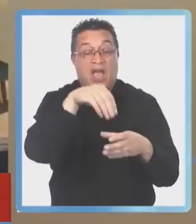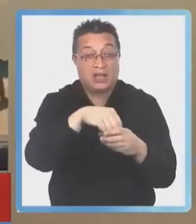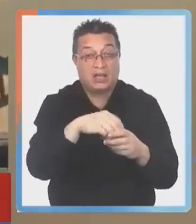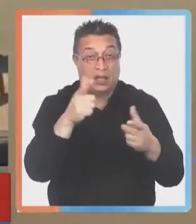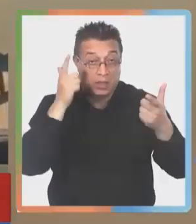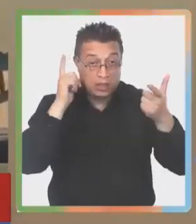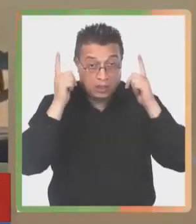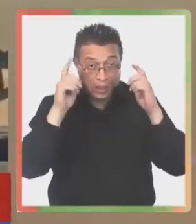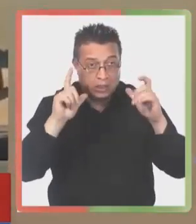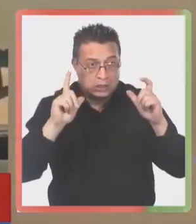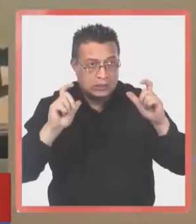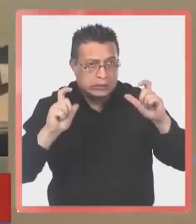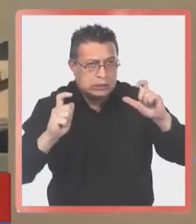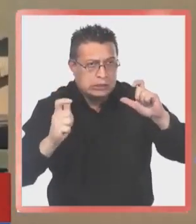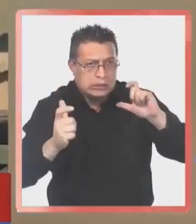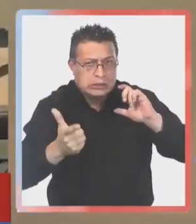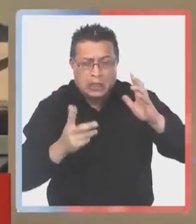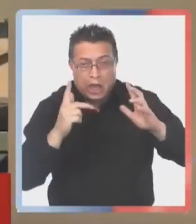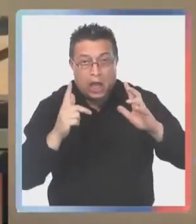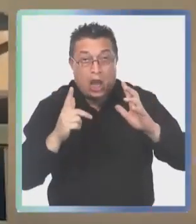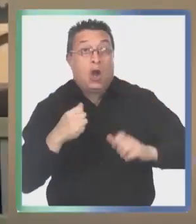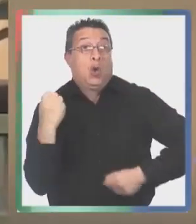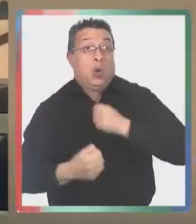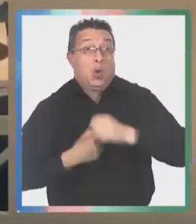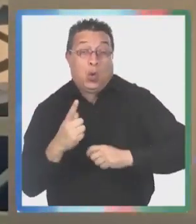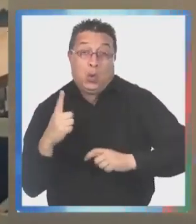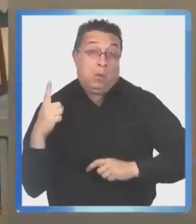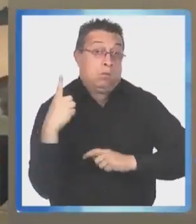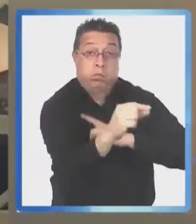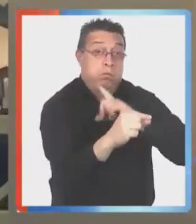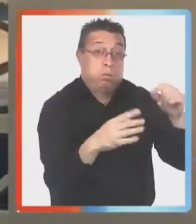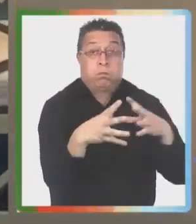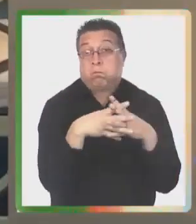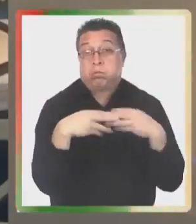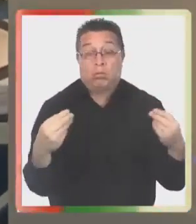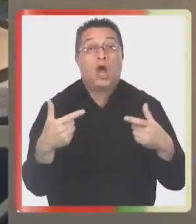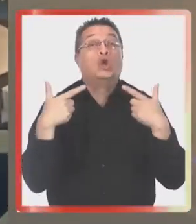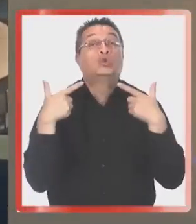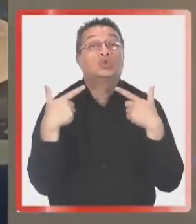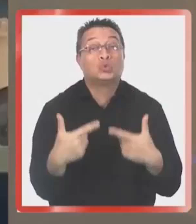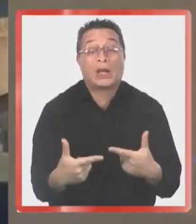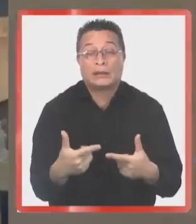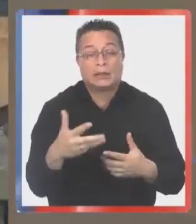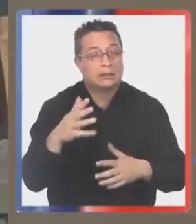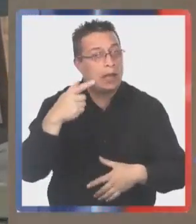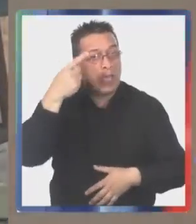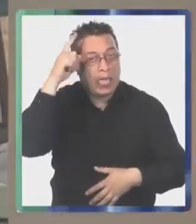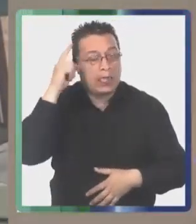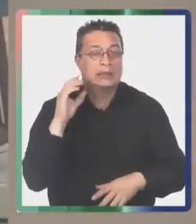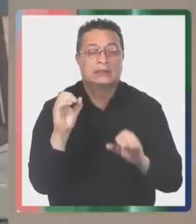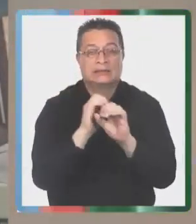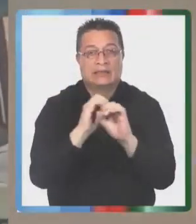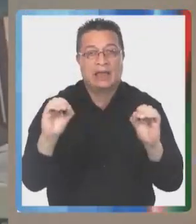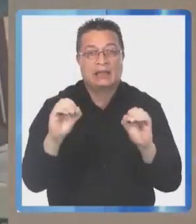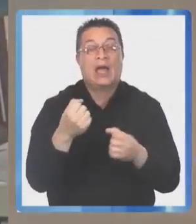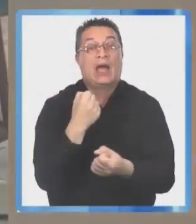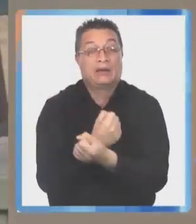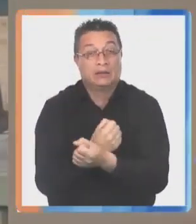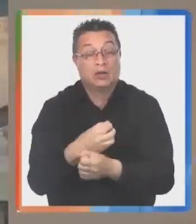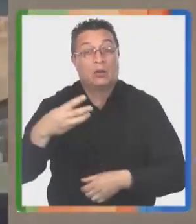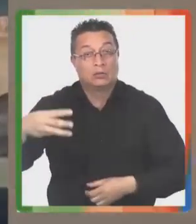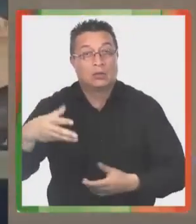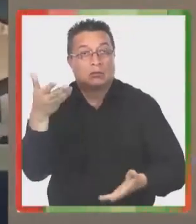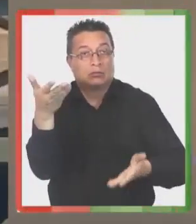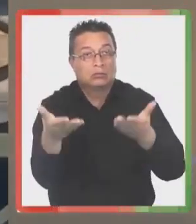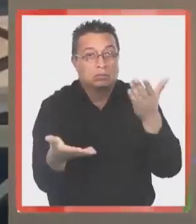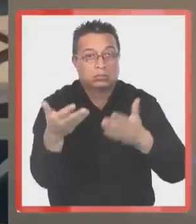vivían allí y cuando escucharon los crujidos de la estructura salieron rápidamente. Afortunadamente no hubo personas heridas, carabineros y